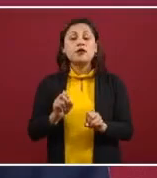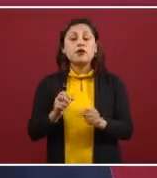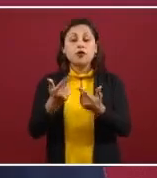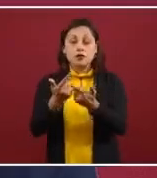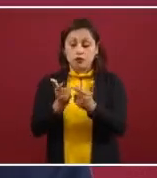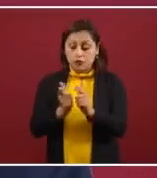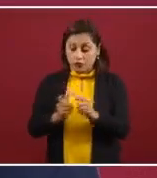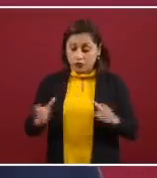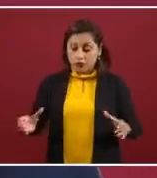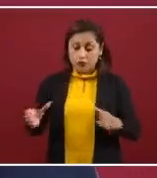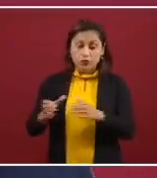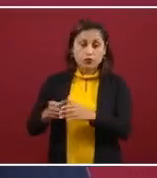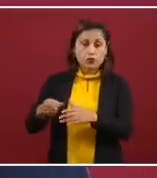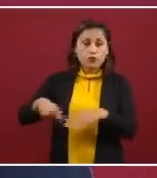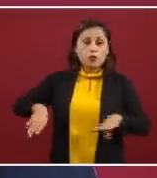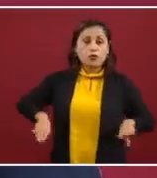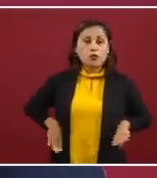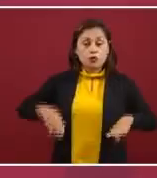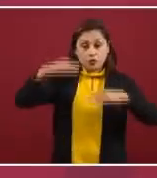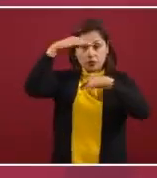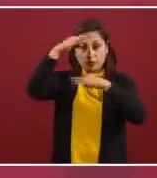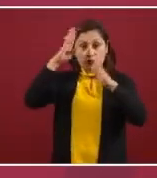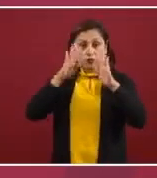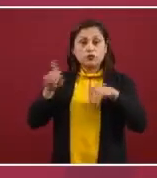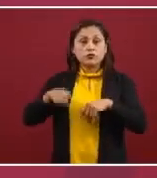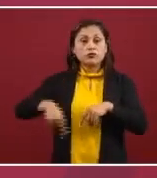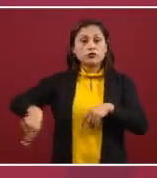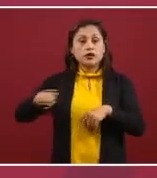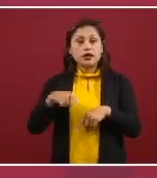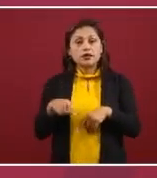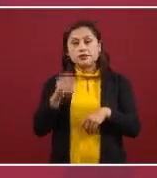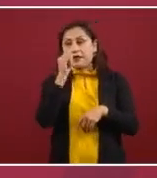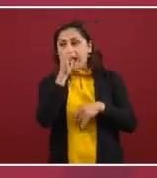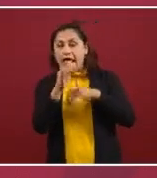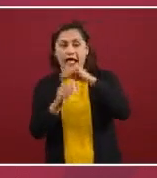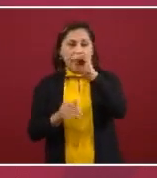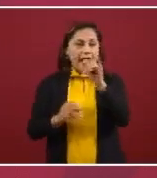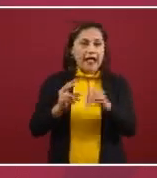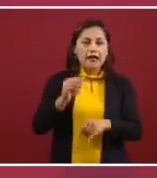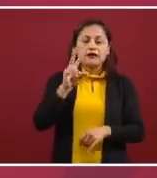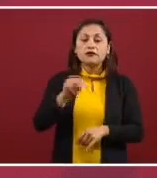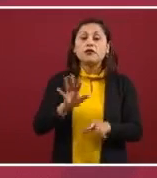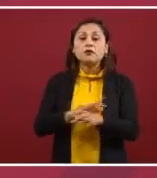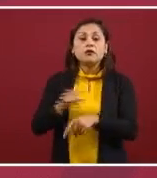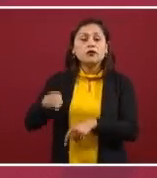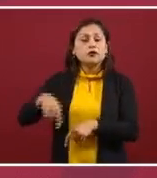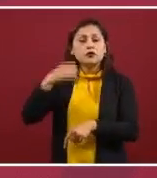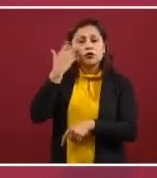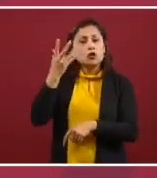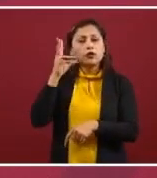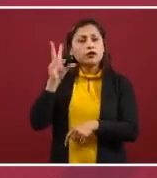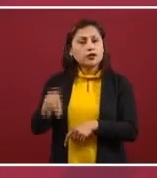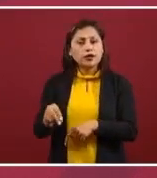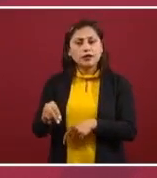defendieron el punto en el sentido de que no querían que se convirtiera en delito